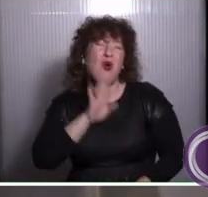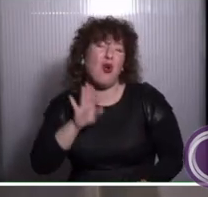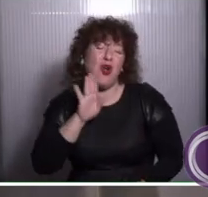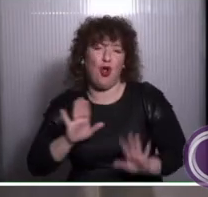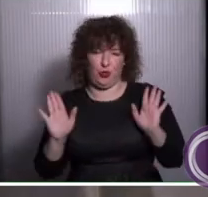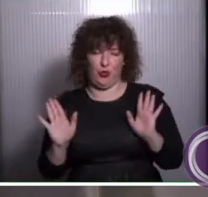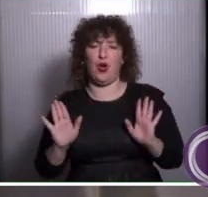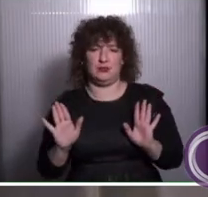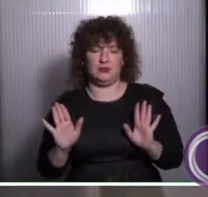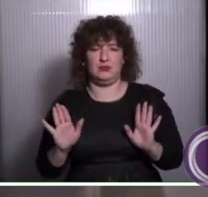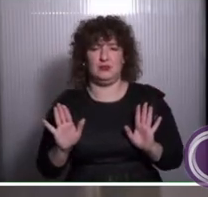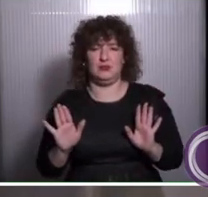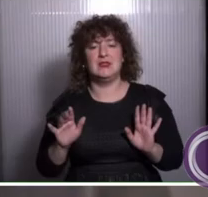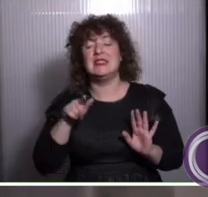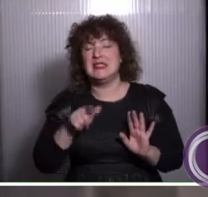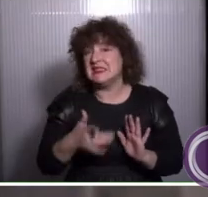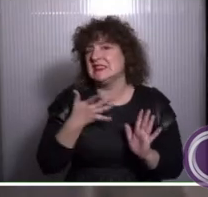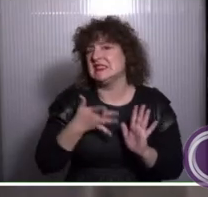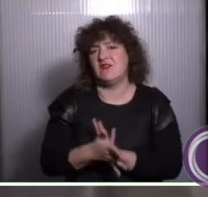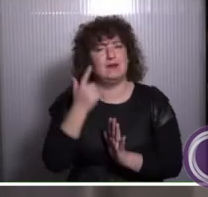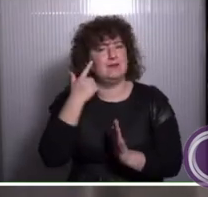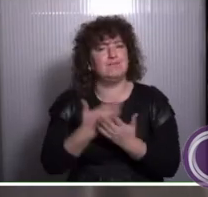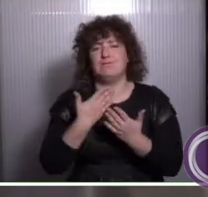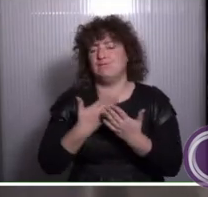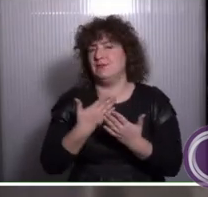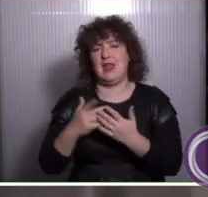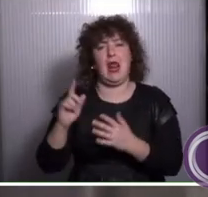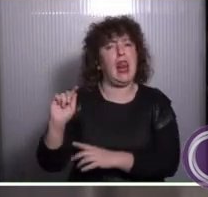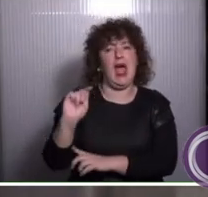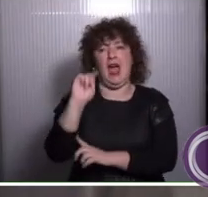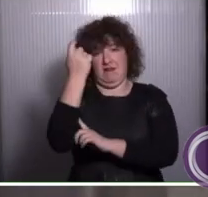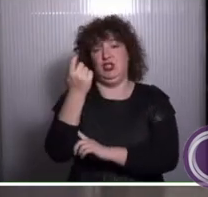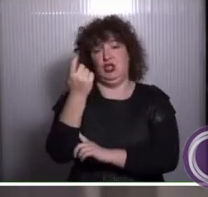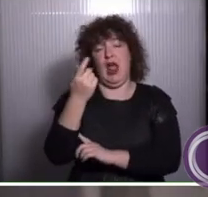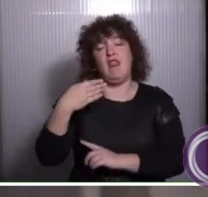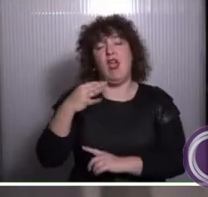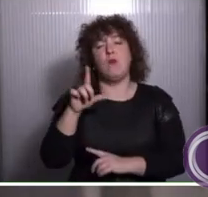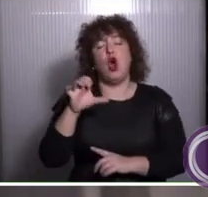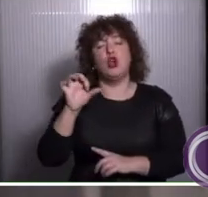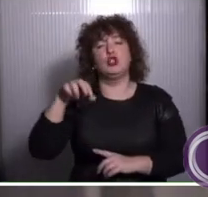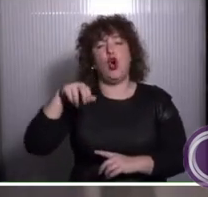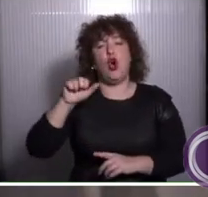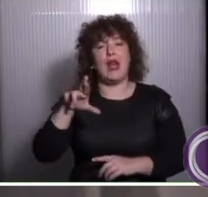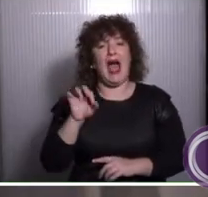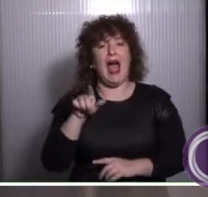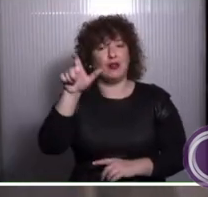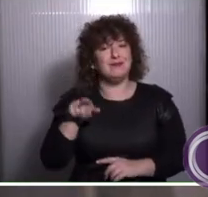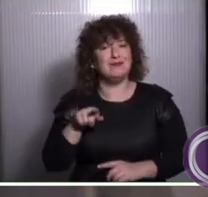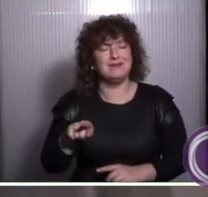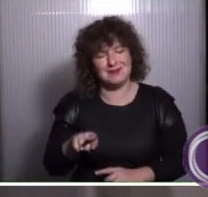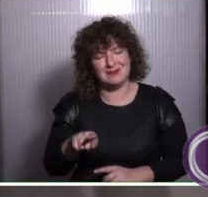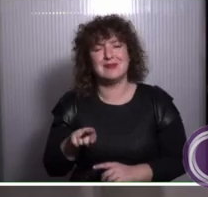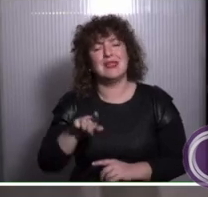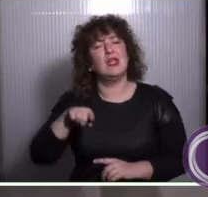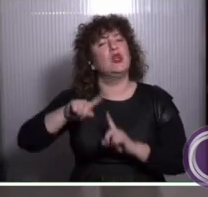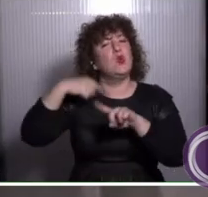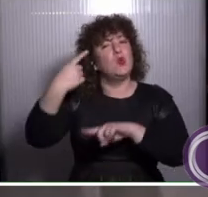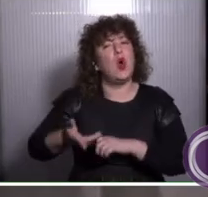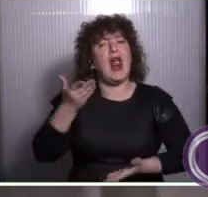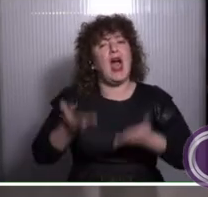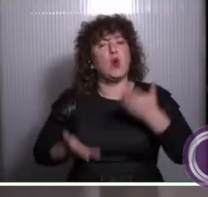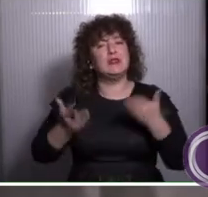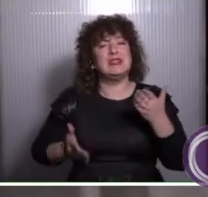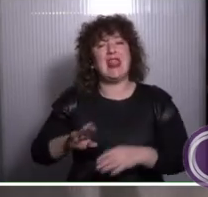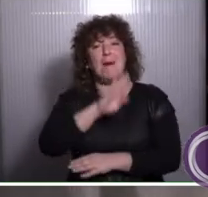¿no? Obviamente esto abre el paso a la victoria de Bolsonaro electoral y después la justicia